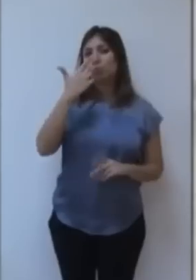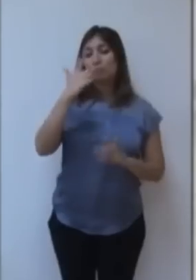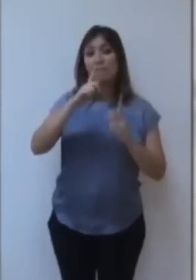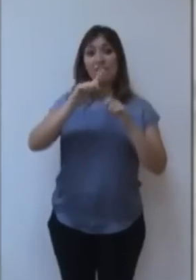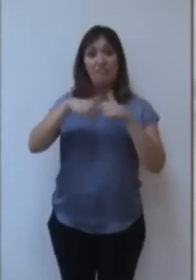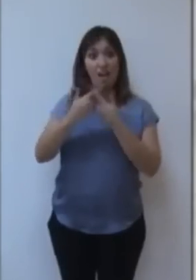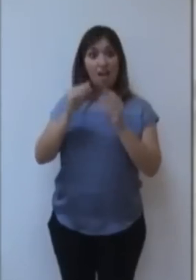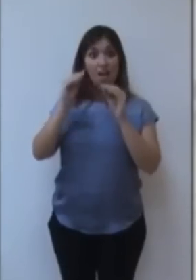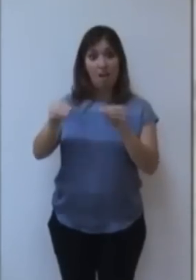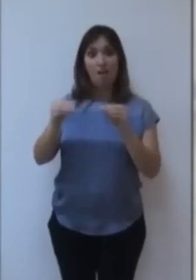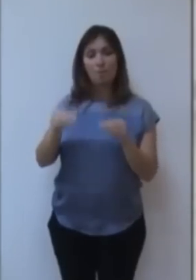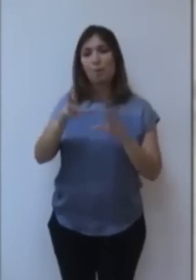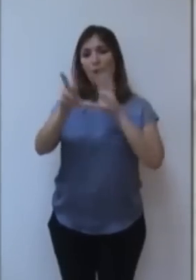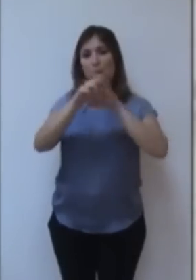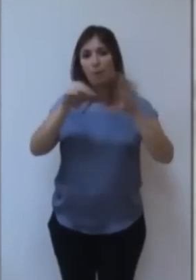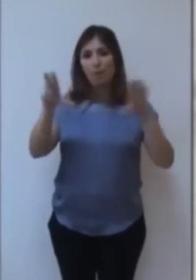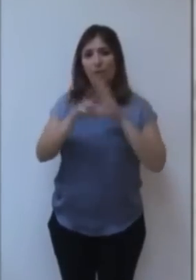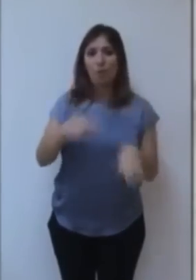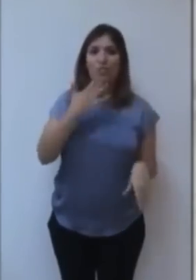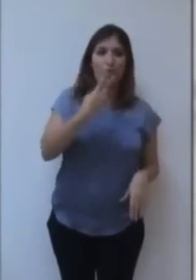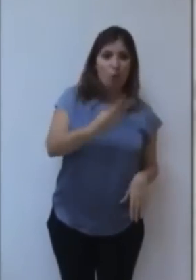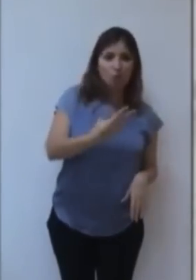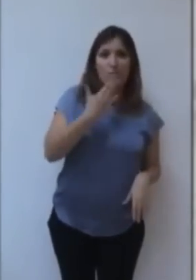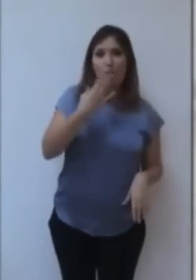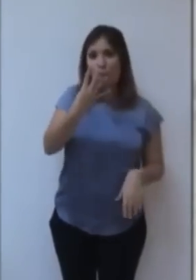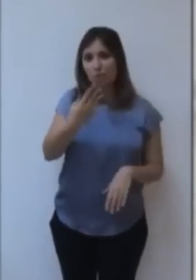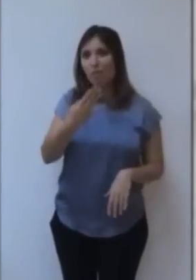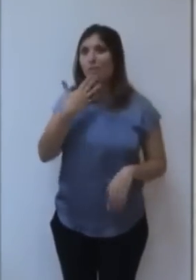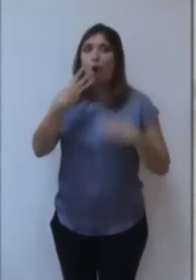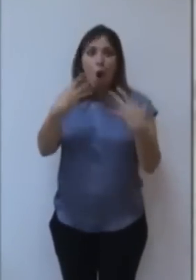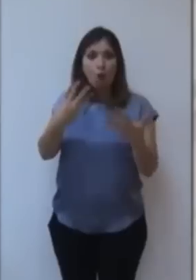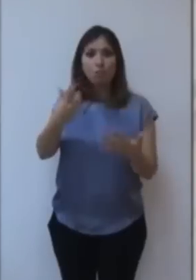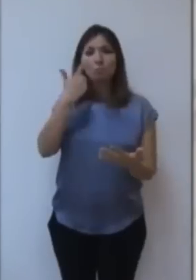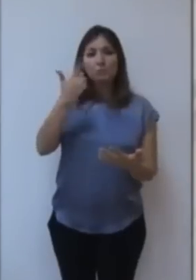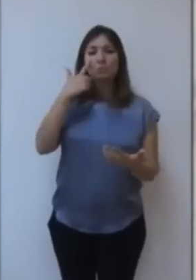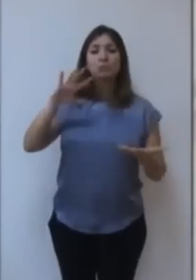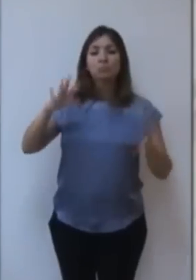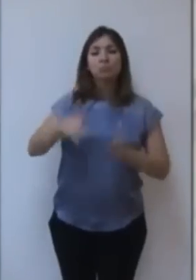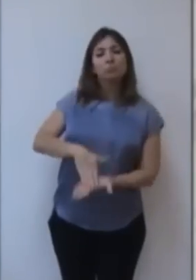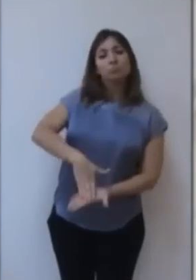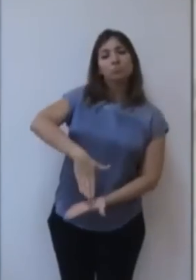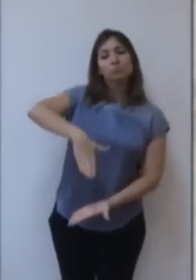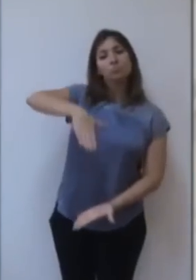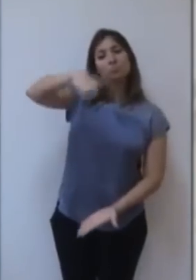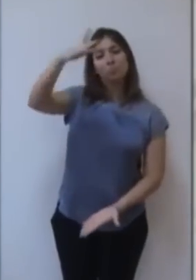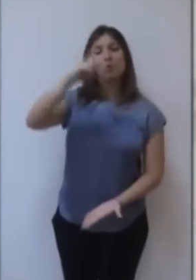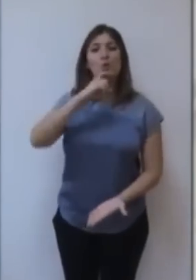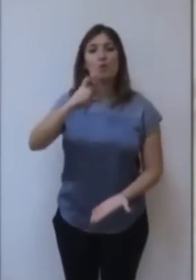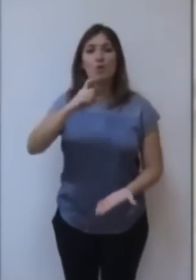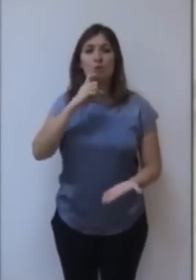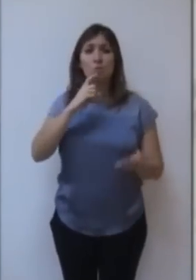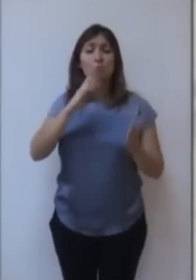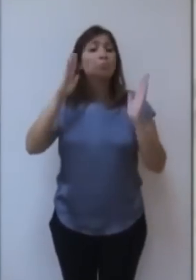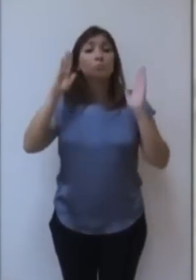familia va colgando un poco los vídeos con 2 años, con 4 años, con 10 años, con 8 años, y cómo va evolucionando toda esa actuación